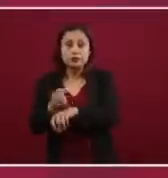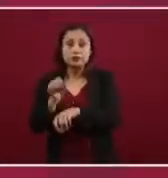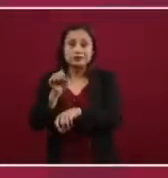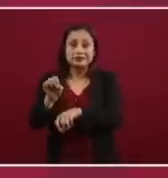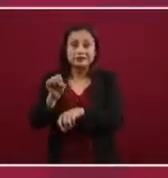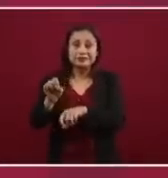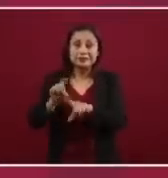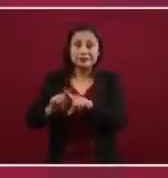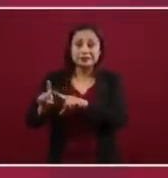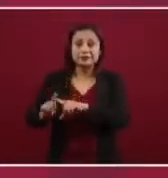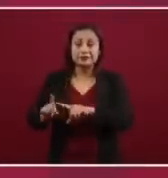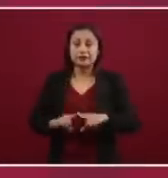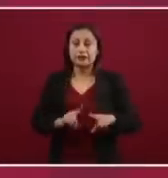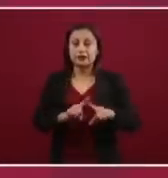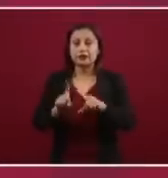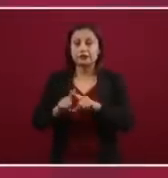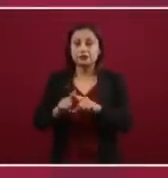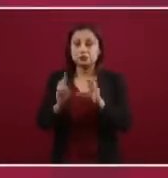no se registra